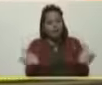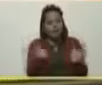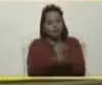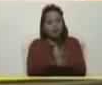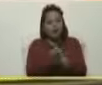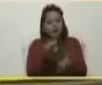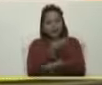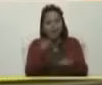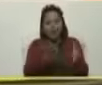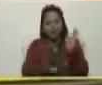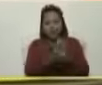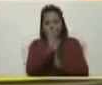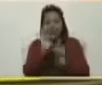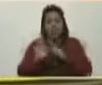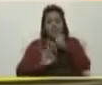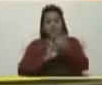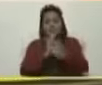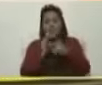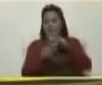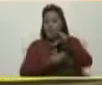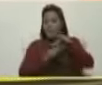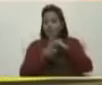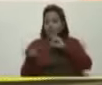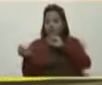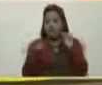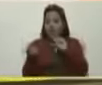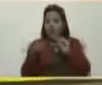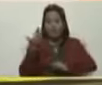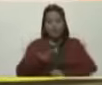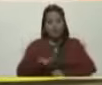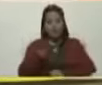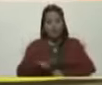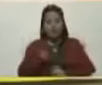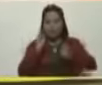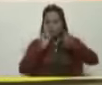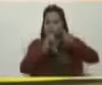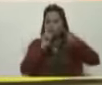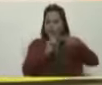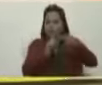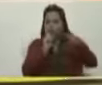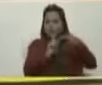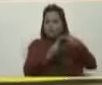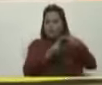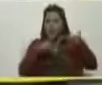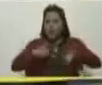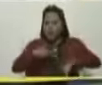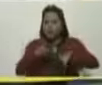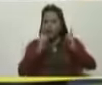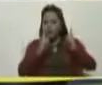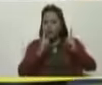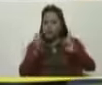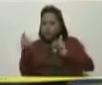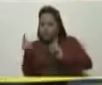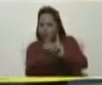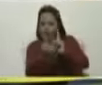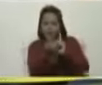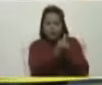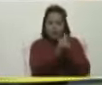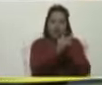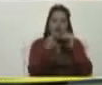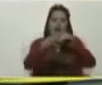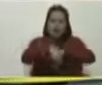prosperidad. Yo creo que estos tres puntos básicos, presidente, es lo que me ha permitido acercarme a las posiciones